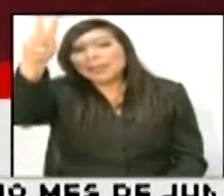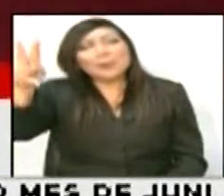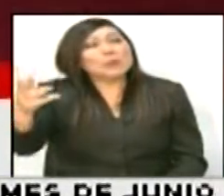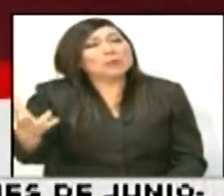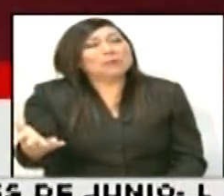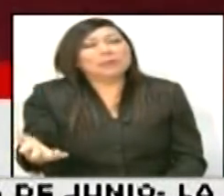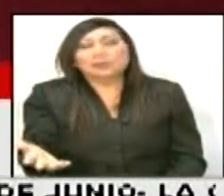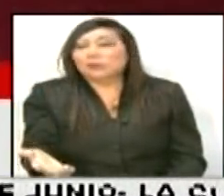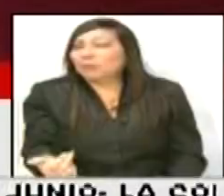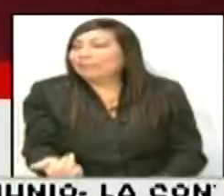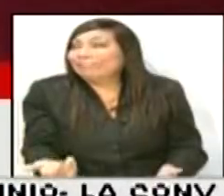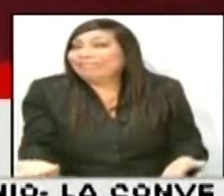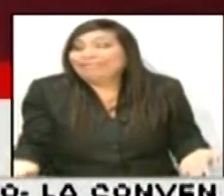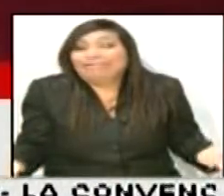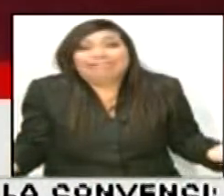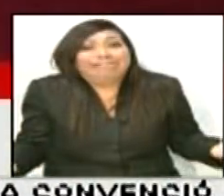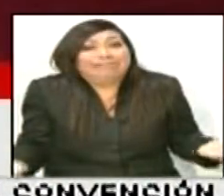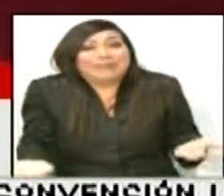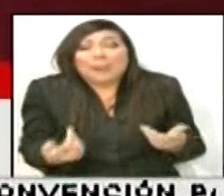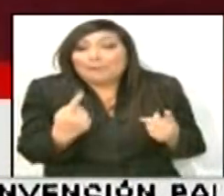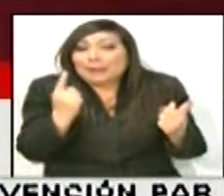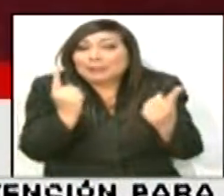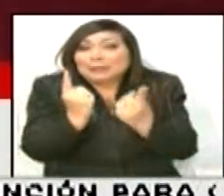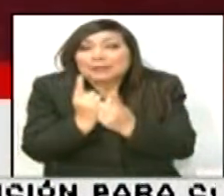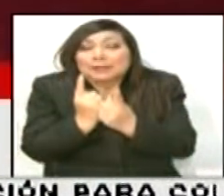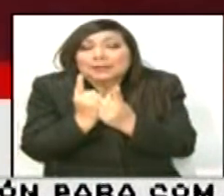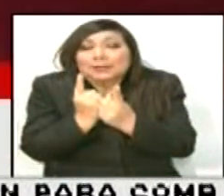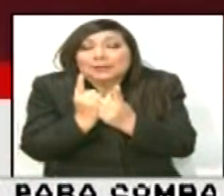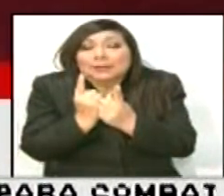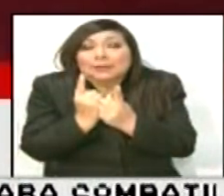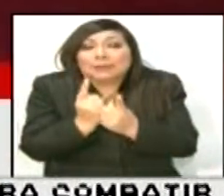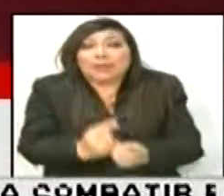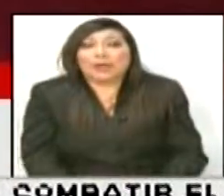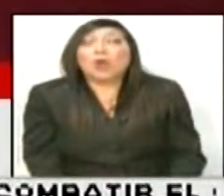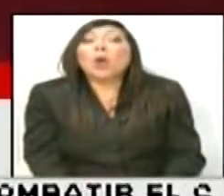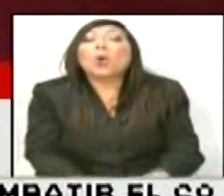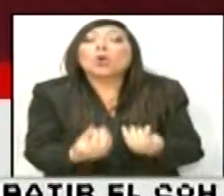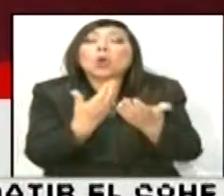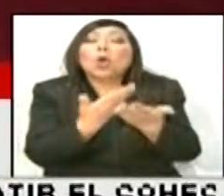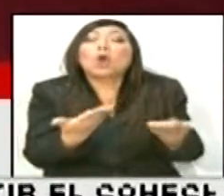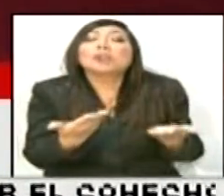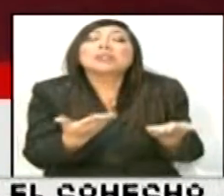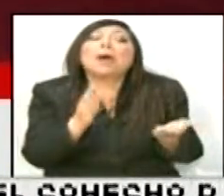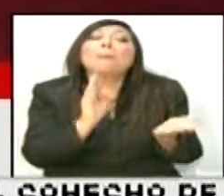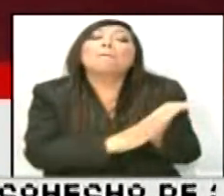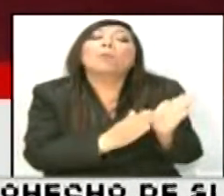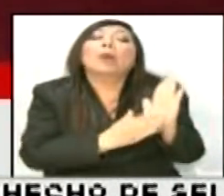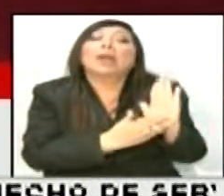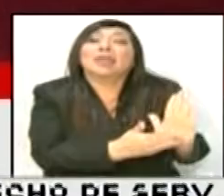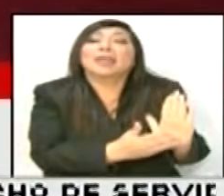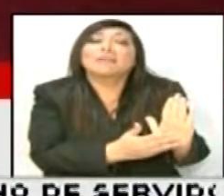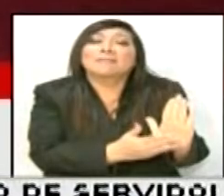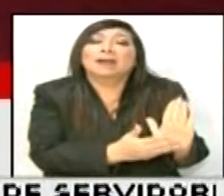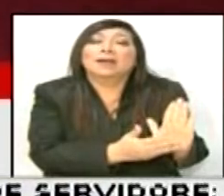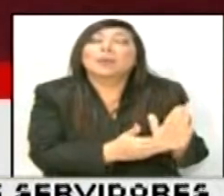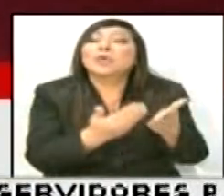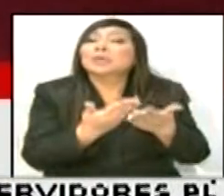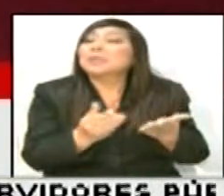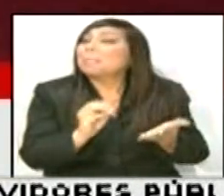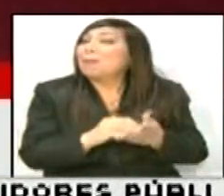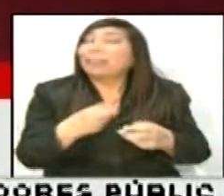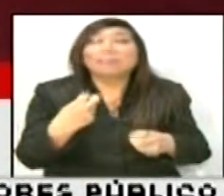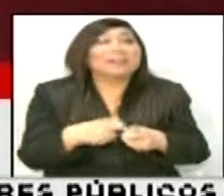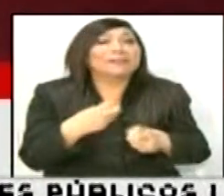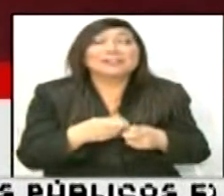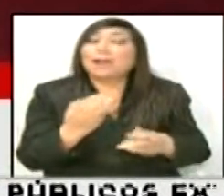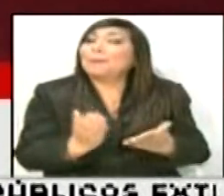caso paradigmático. Es un caso para enfrentar cara a cara, con argumentos, con pruebas, un elemento gravísimo